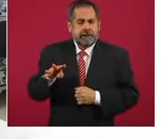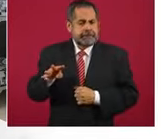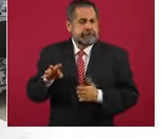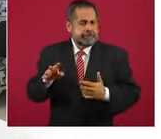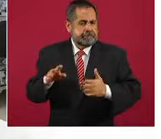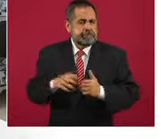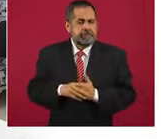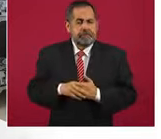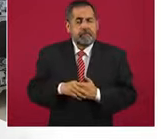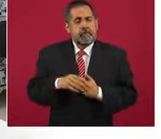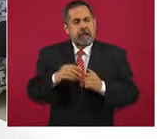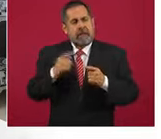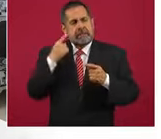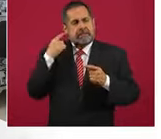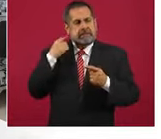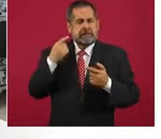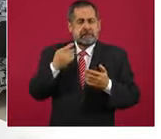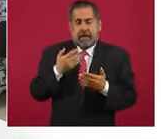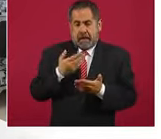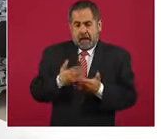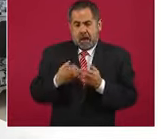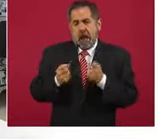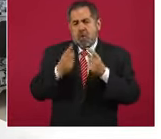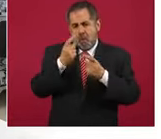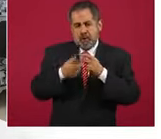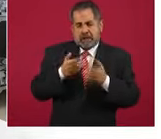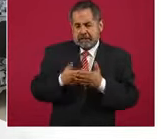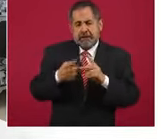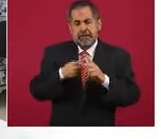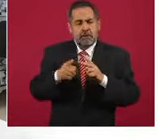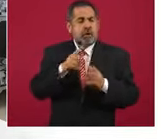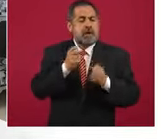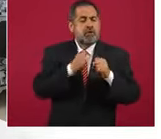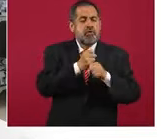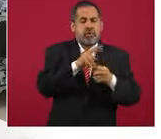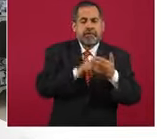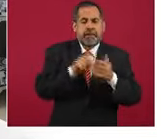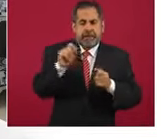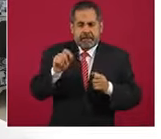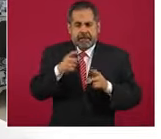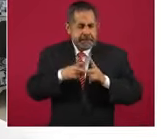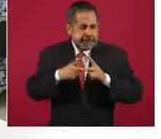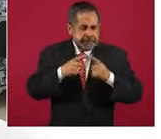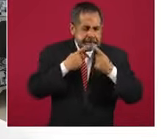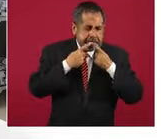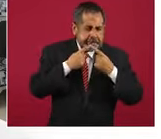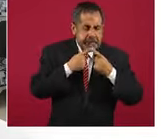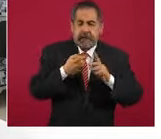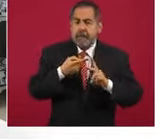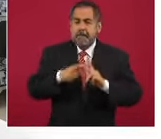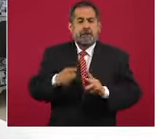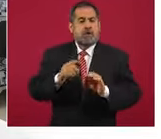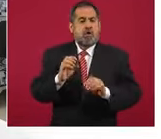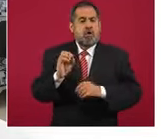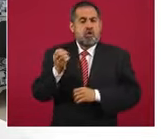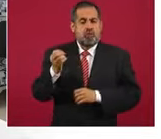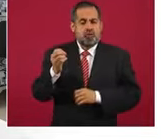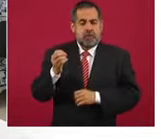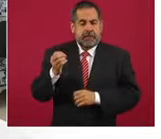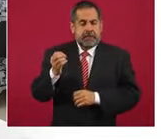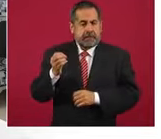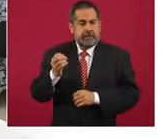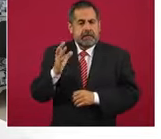hicimos prácticamente ya en este año, en el inicios del 2020, entonces ya a partir del mes de octubre,